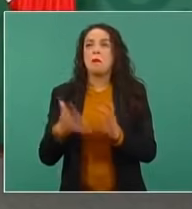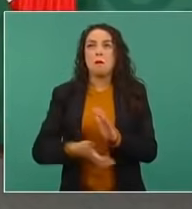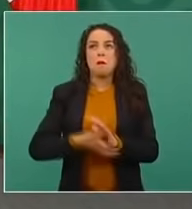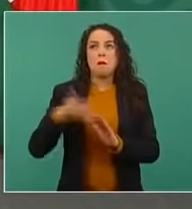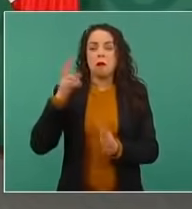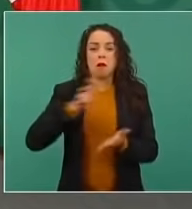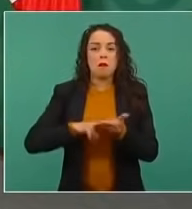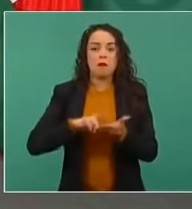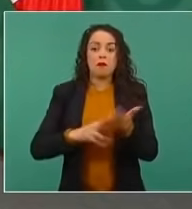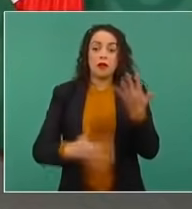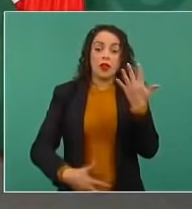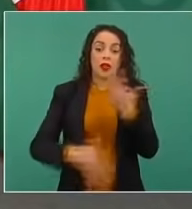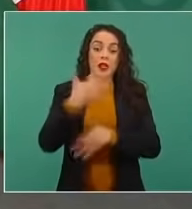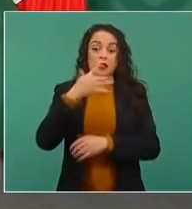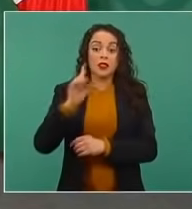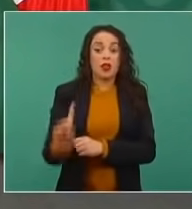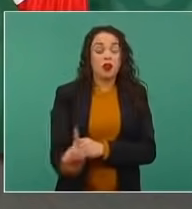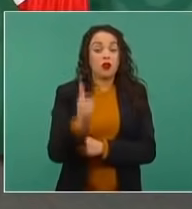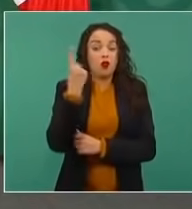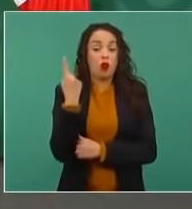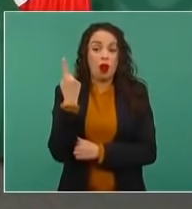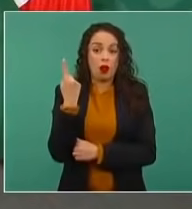hasta $15,